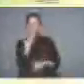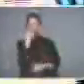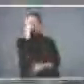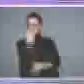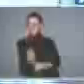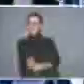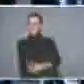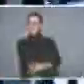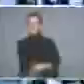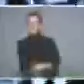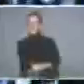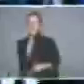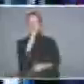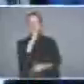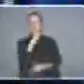entenderás.